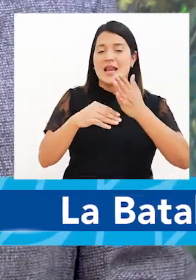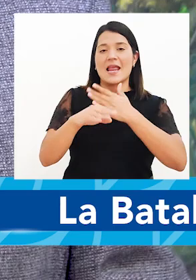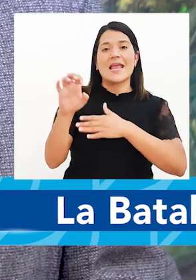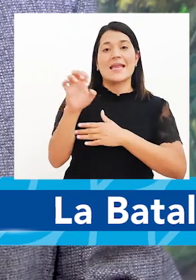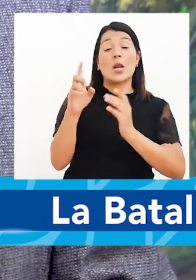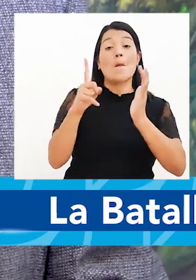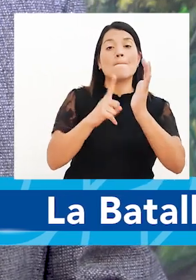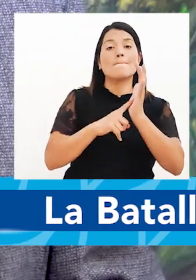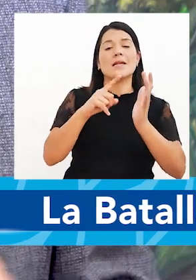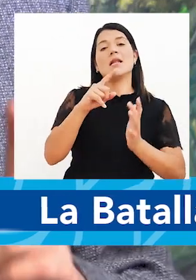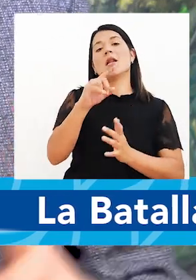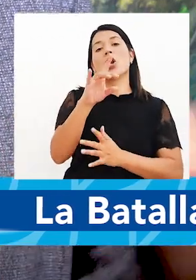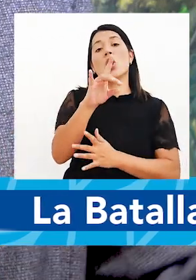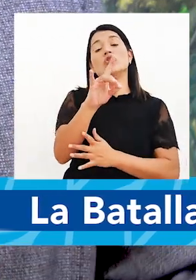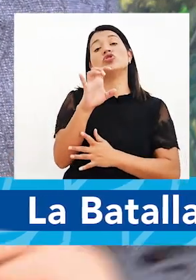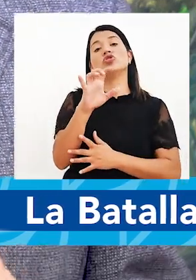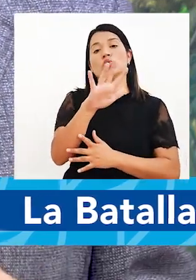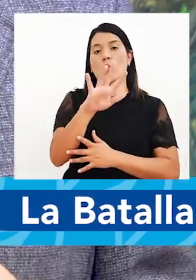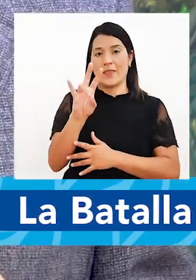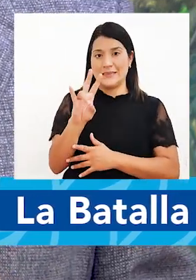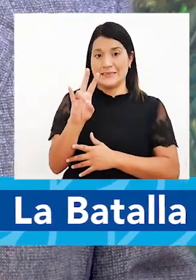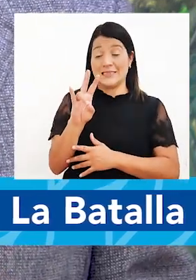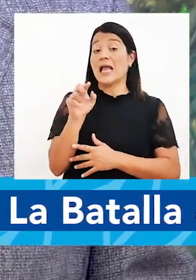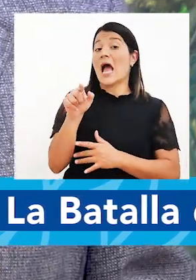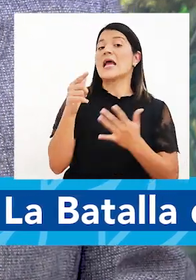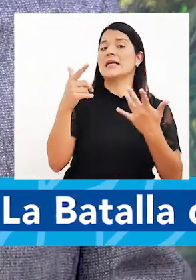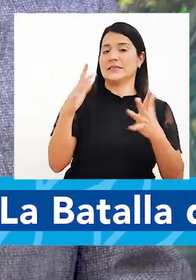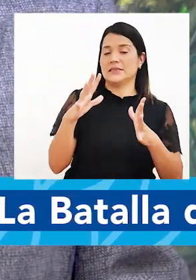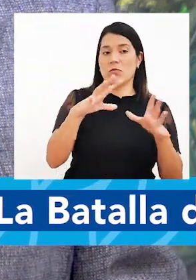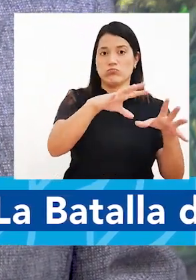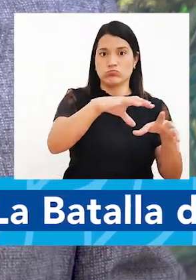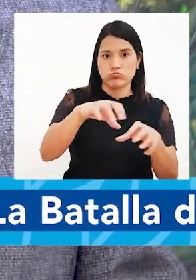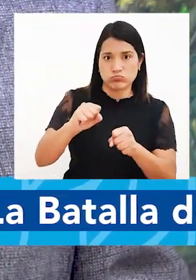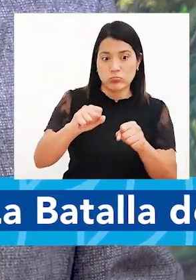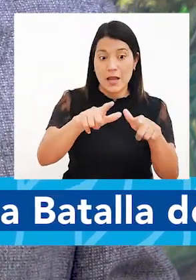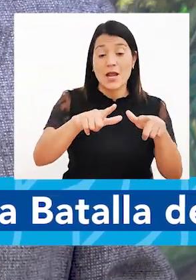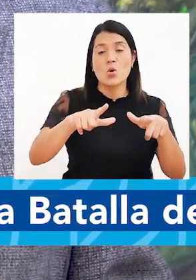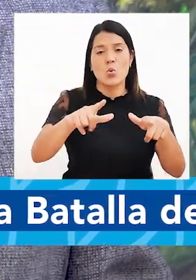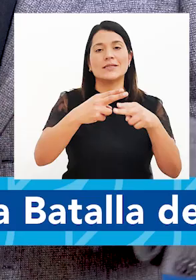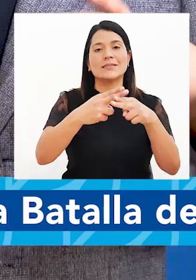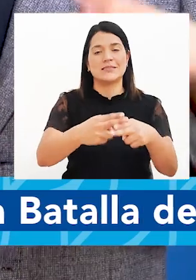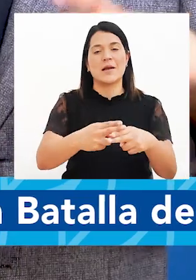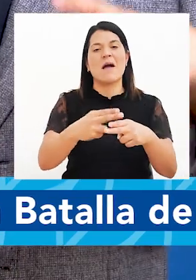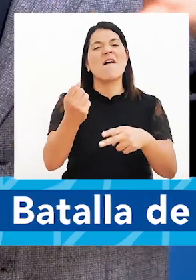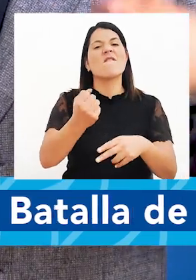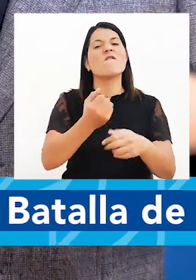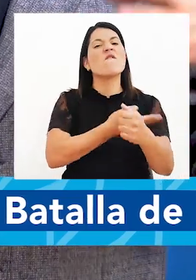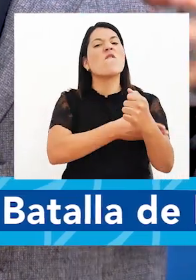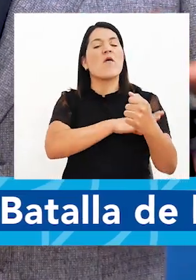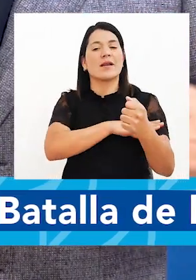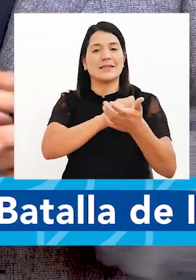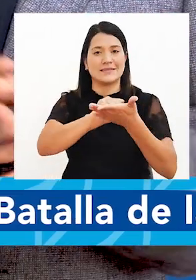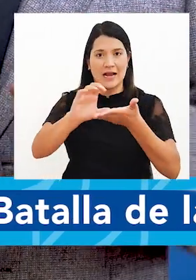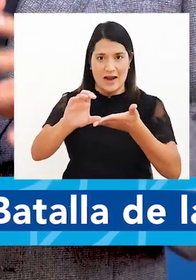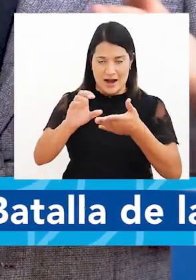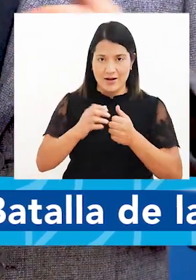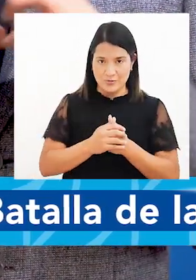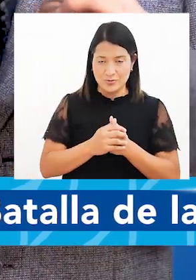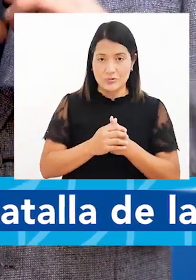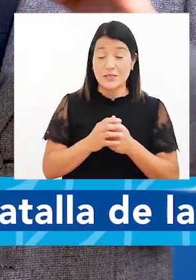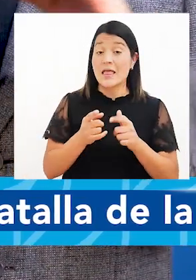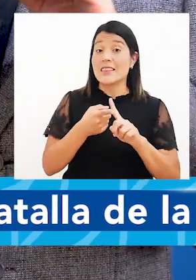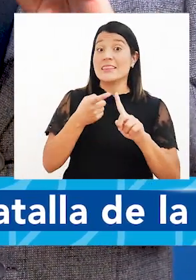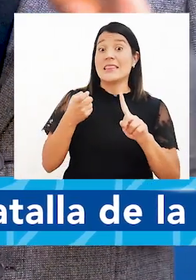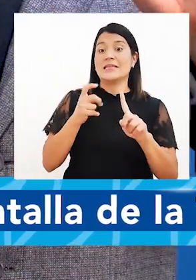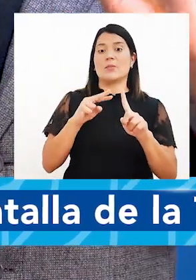del 57 se capturó el fuerte de San Carlos. Desde el punto de vista militar y estratégico, fue